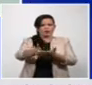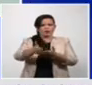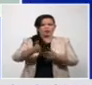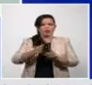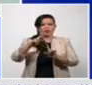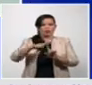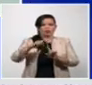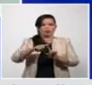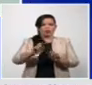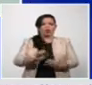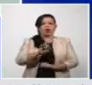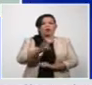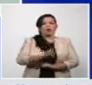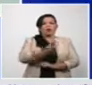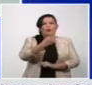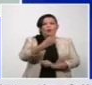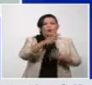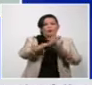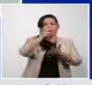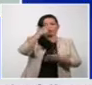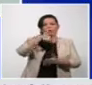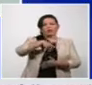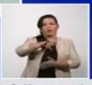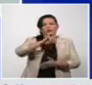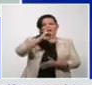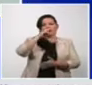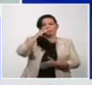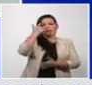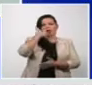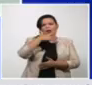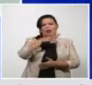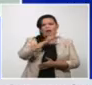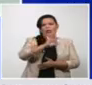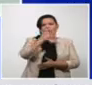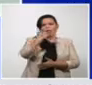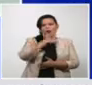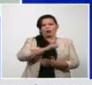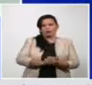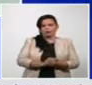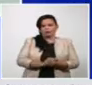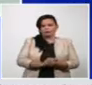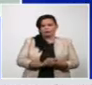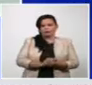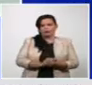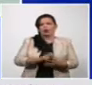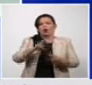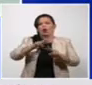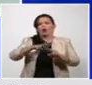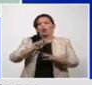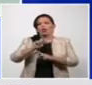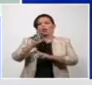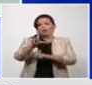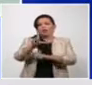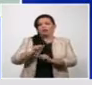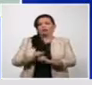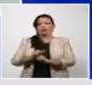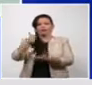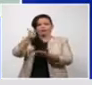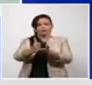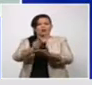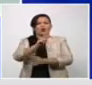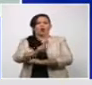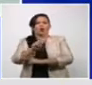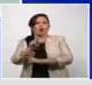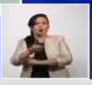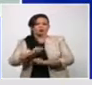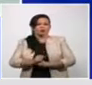Majibacoa, los 22 casos que se diagnostican en Holguín, 11 del municipio Holguín, 6 de Moa,